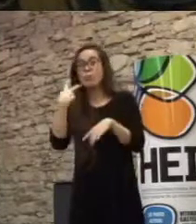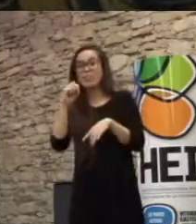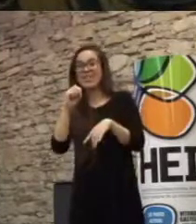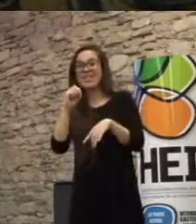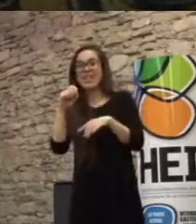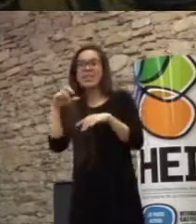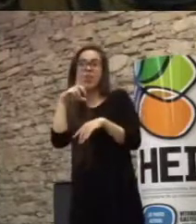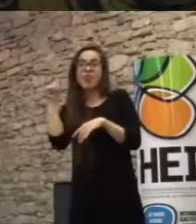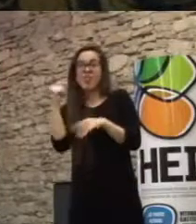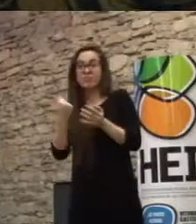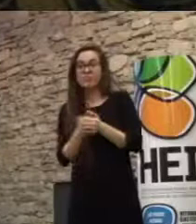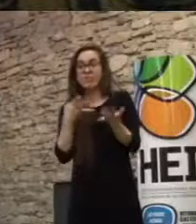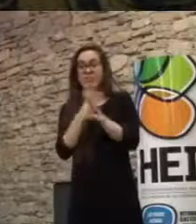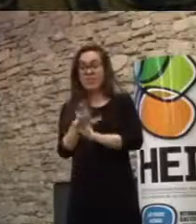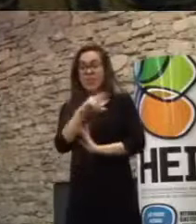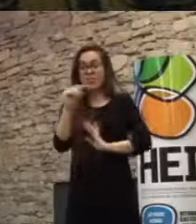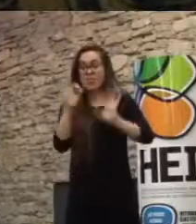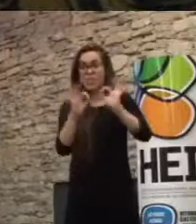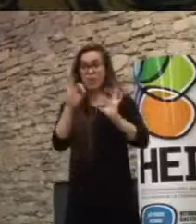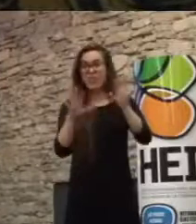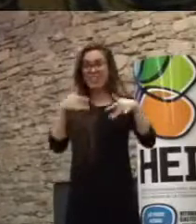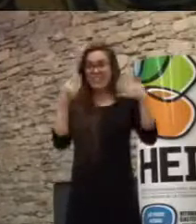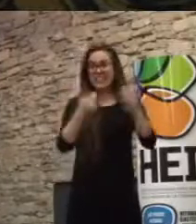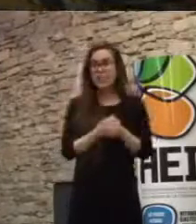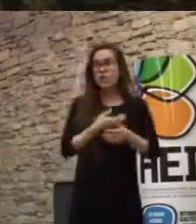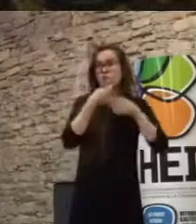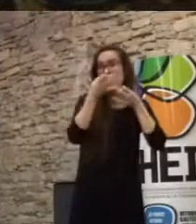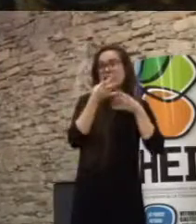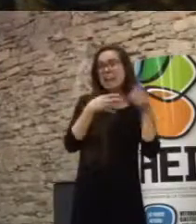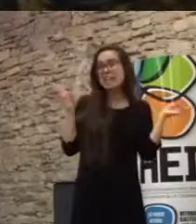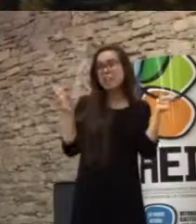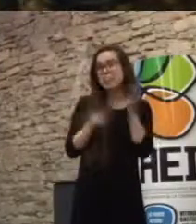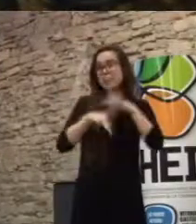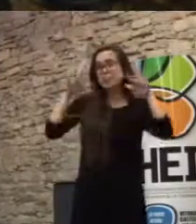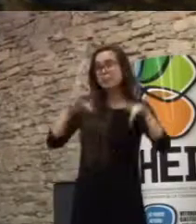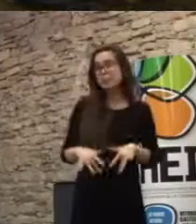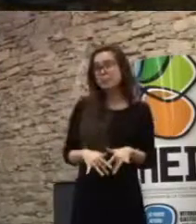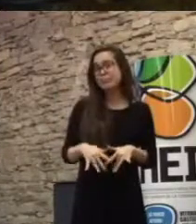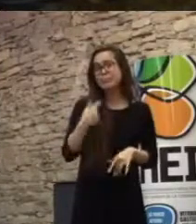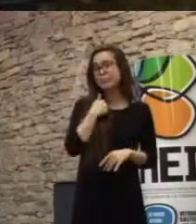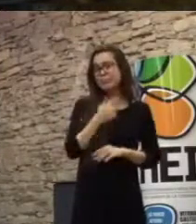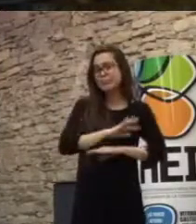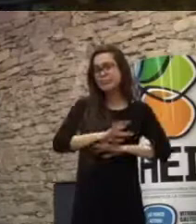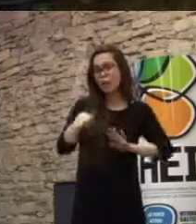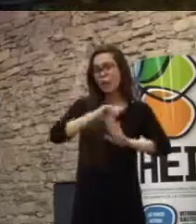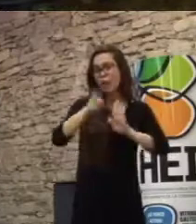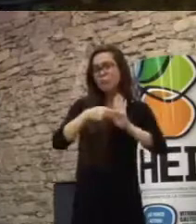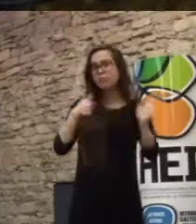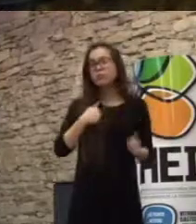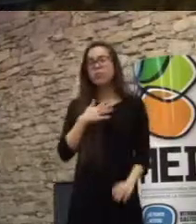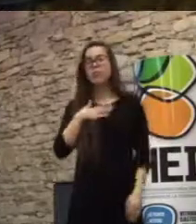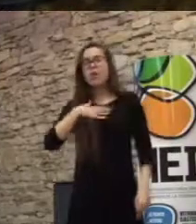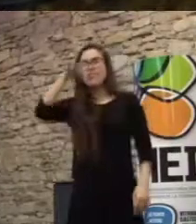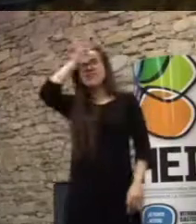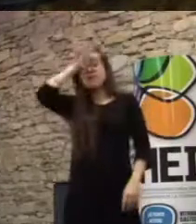100% y el mensaje se va al pero claro esto es una teoría que tuve ayer una